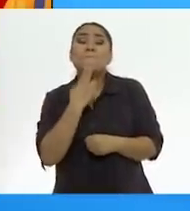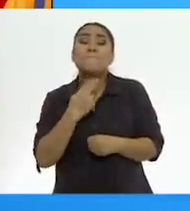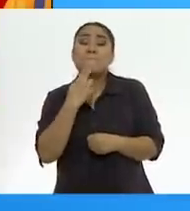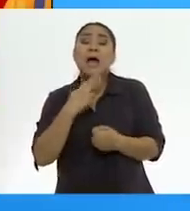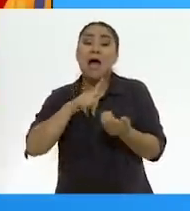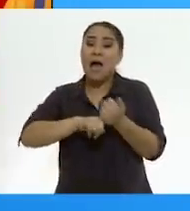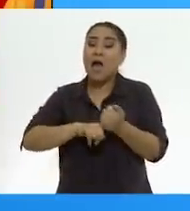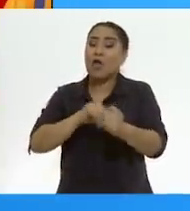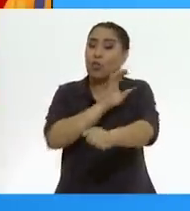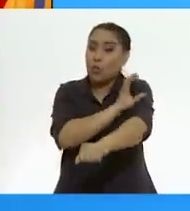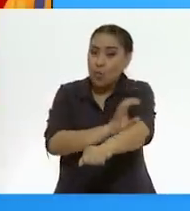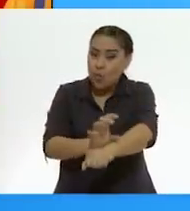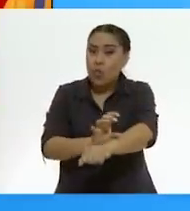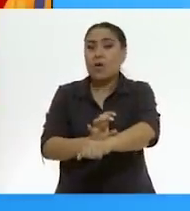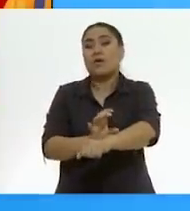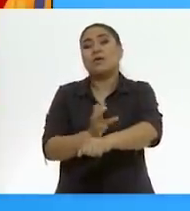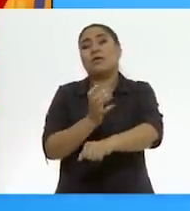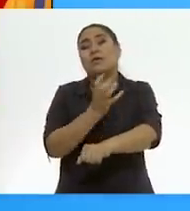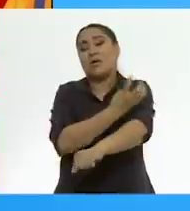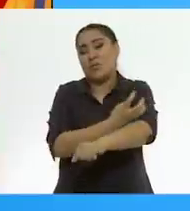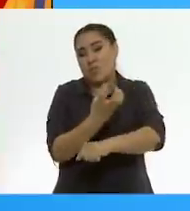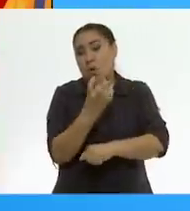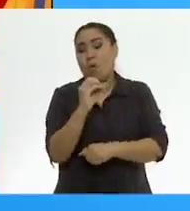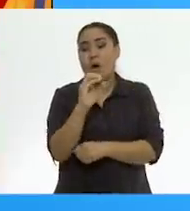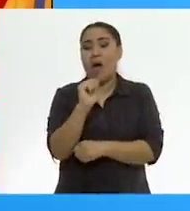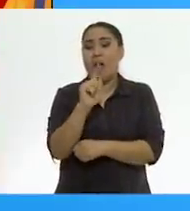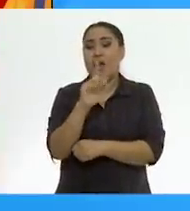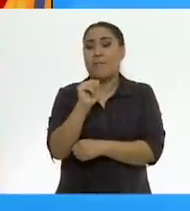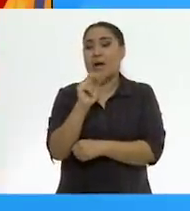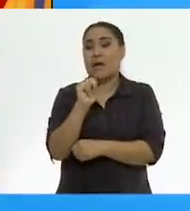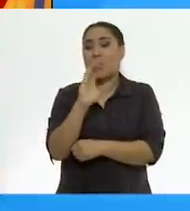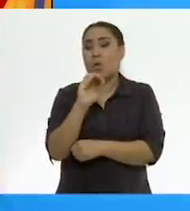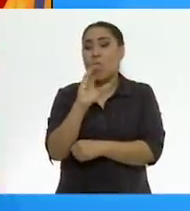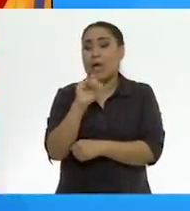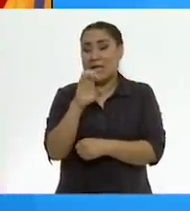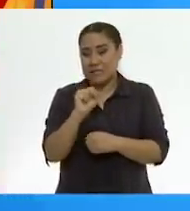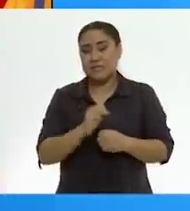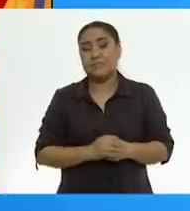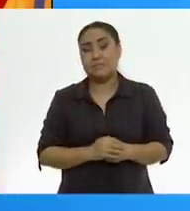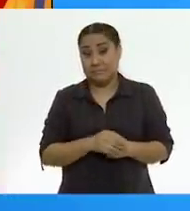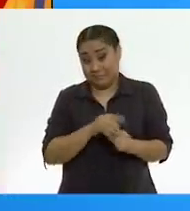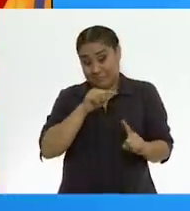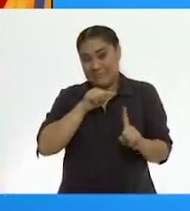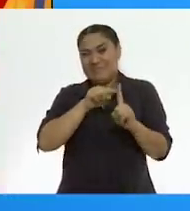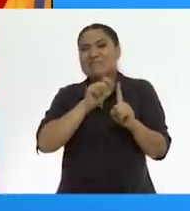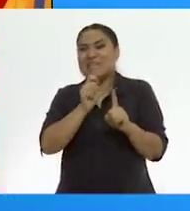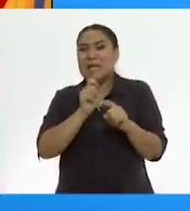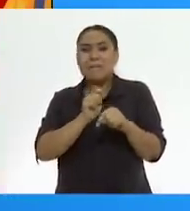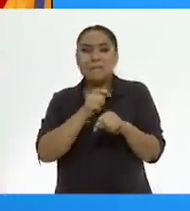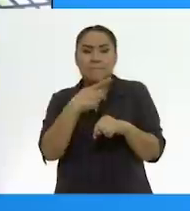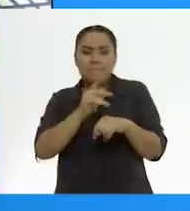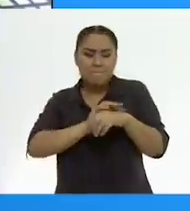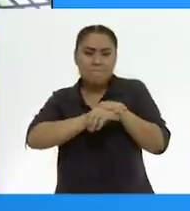base de duraznos, chabacanos o albaricoques, y hacía referencia a la piel de la fruta.